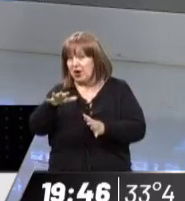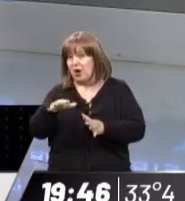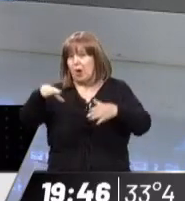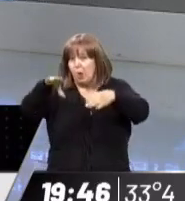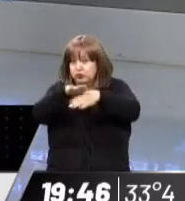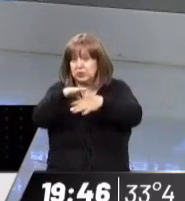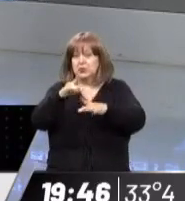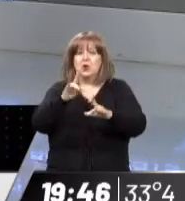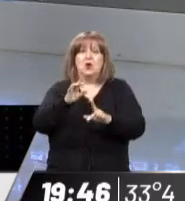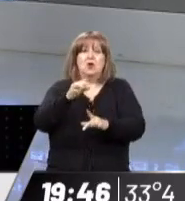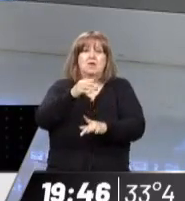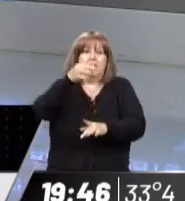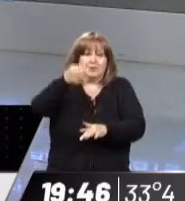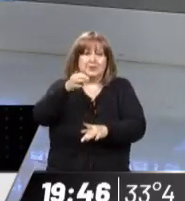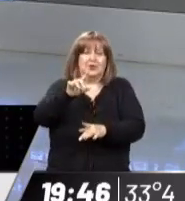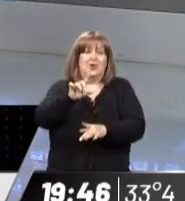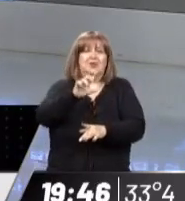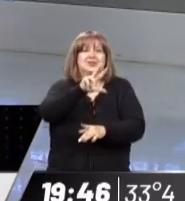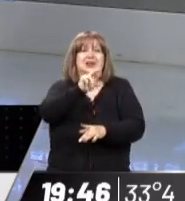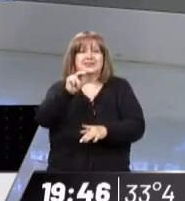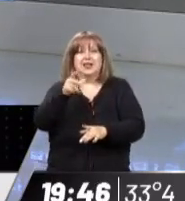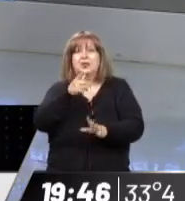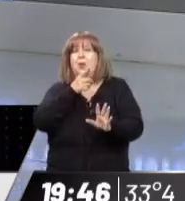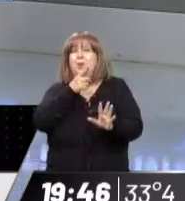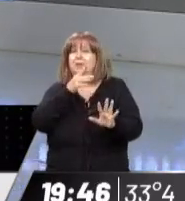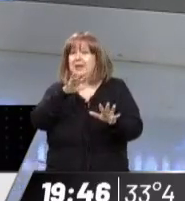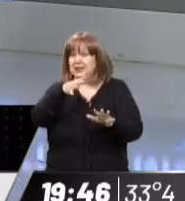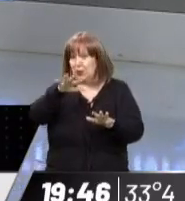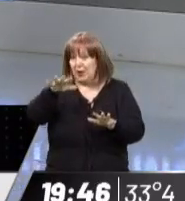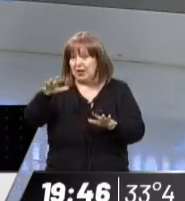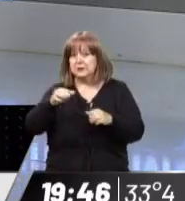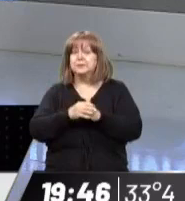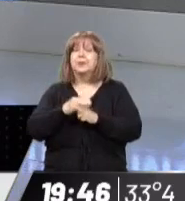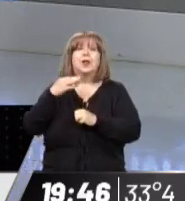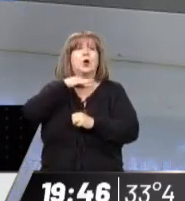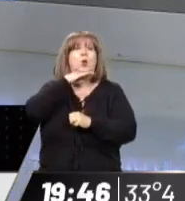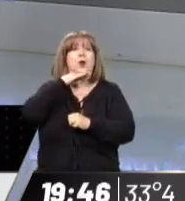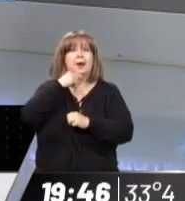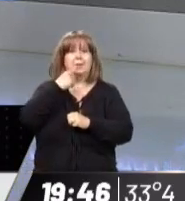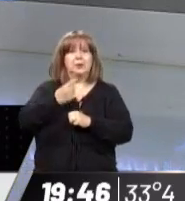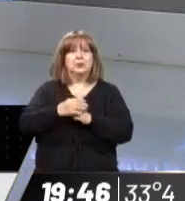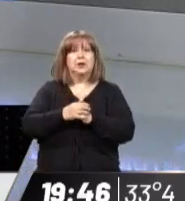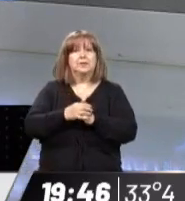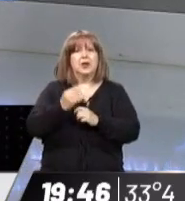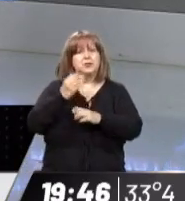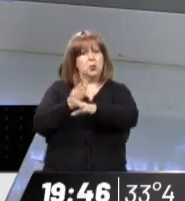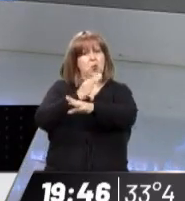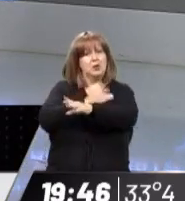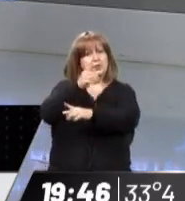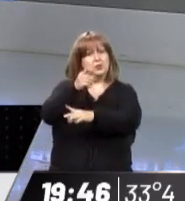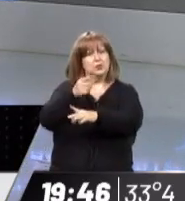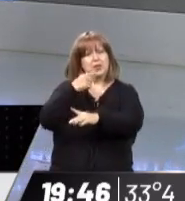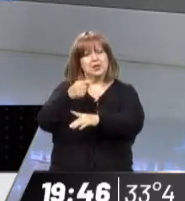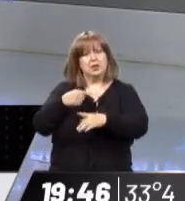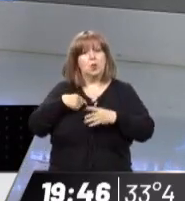bien, vuelven esos desaparecidos de alguna manera y lo marcabas en sentido casi poético, pero también al principio de la entrevista dijiste, cuando